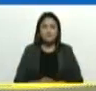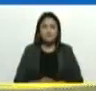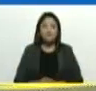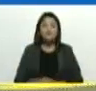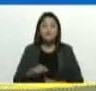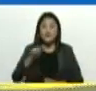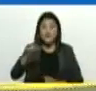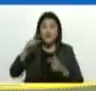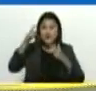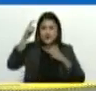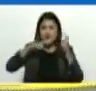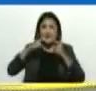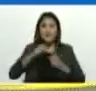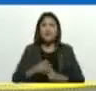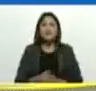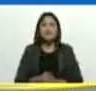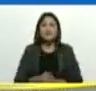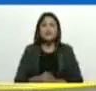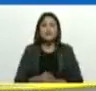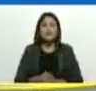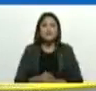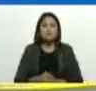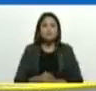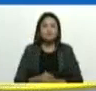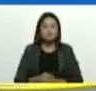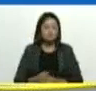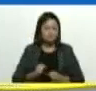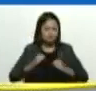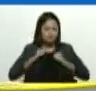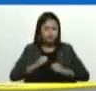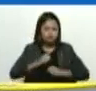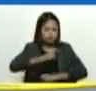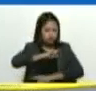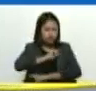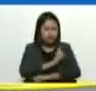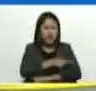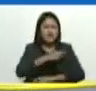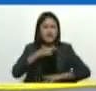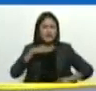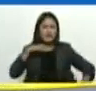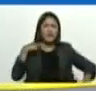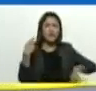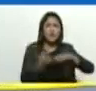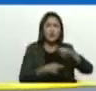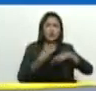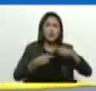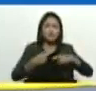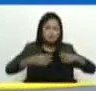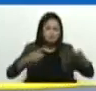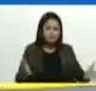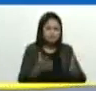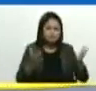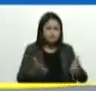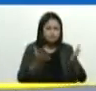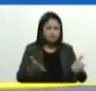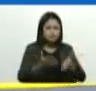Chávez tenía el mismo ímpetu revolucionario que anima la revolución